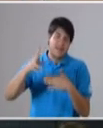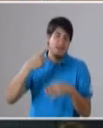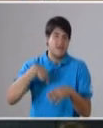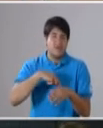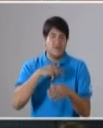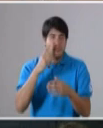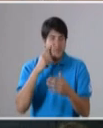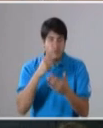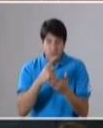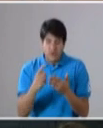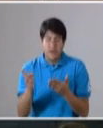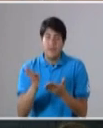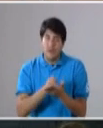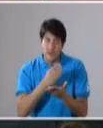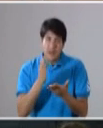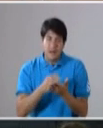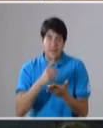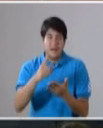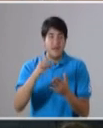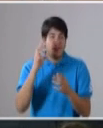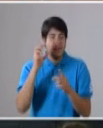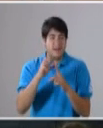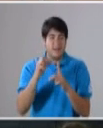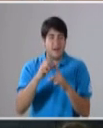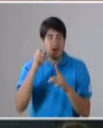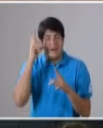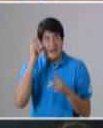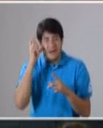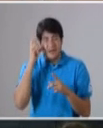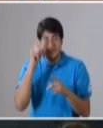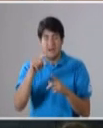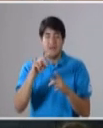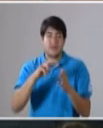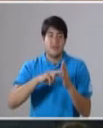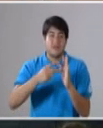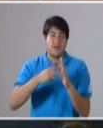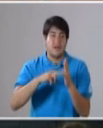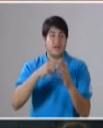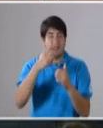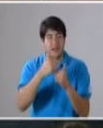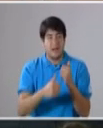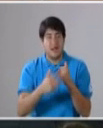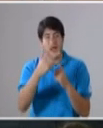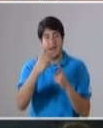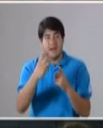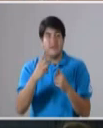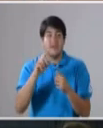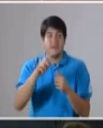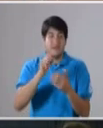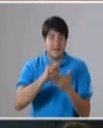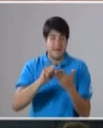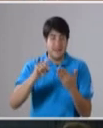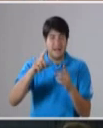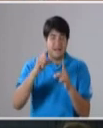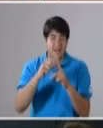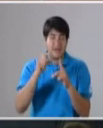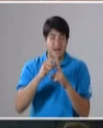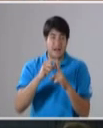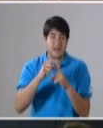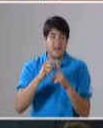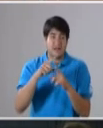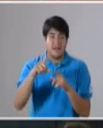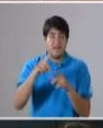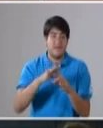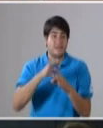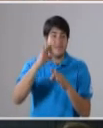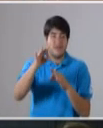Biblia esa palabra escuchar. Eso quiere decir que cada vez que aparezca la palabra escuchar en la Biblia, eso es lo que va a